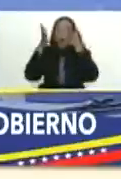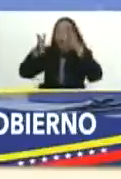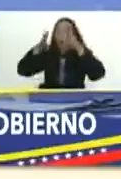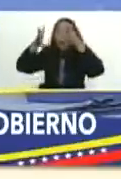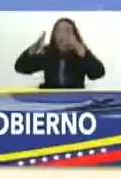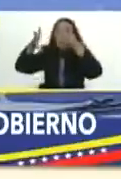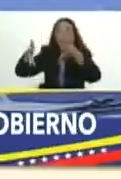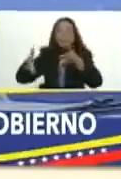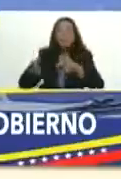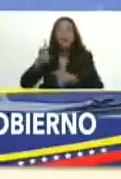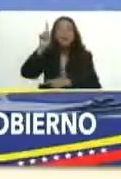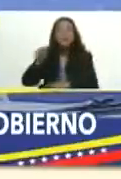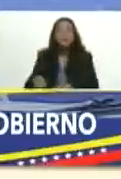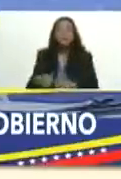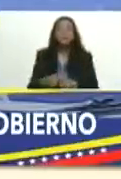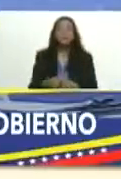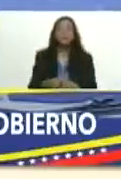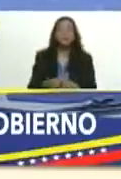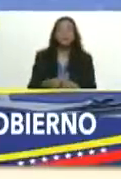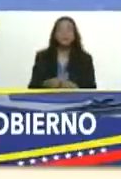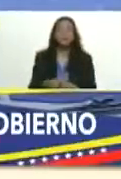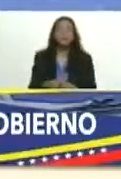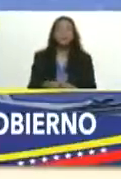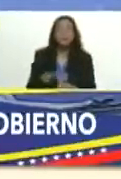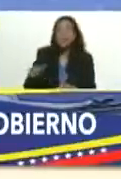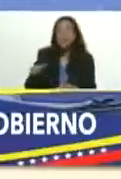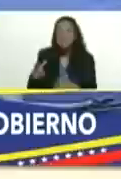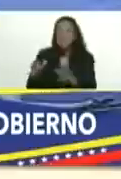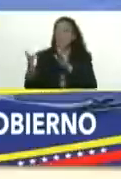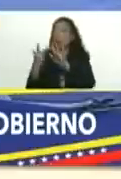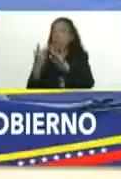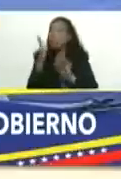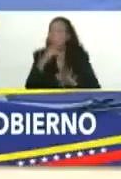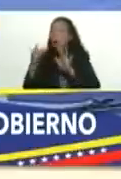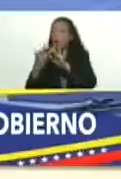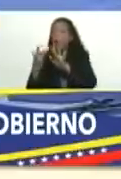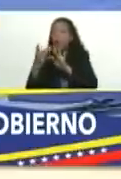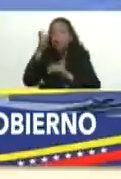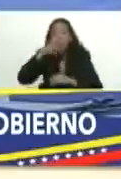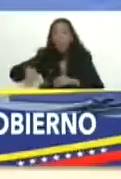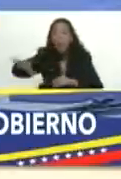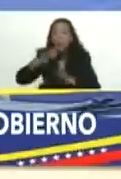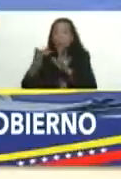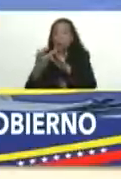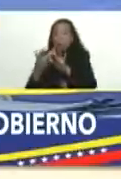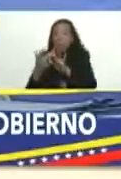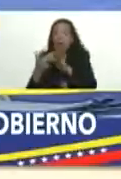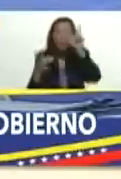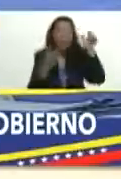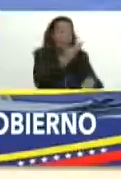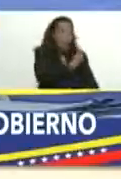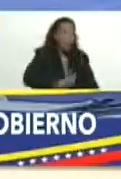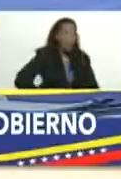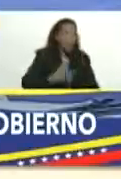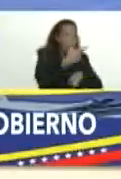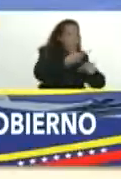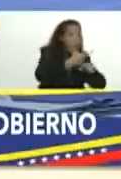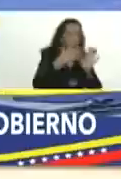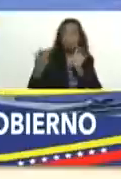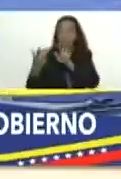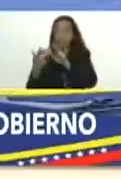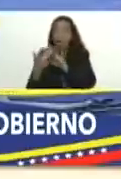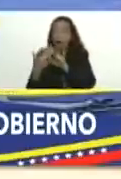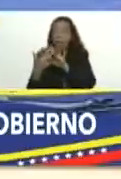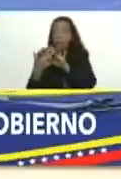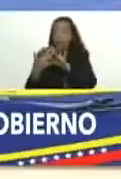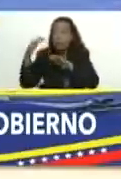orientarlo permanentemente. Si no nos conectamos con el pueblo, desde la raíz misma de